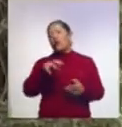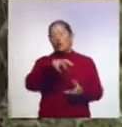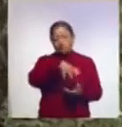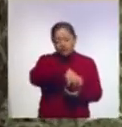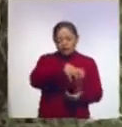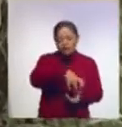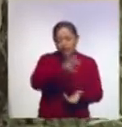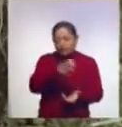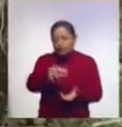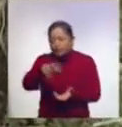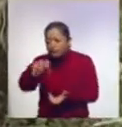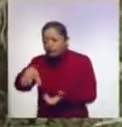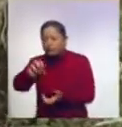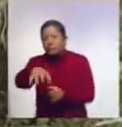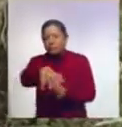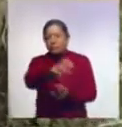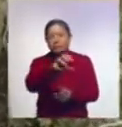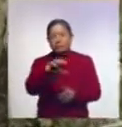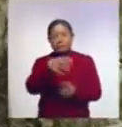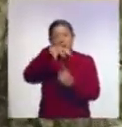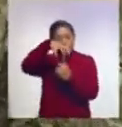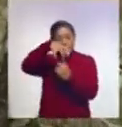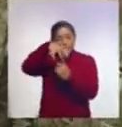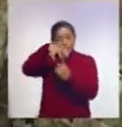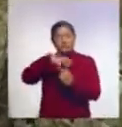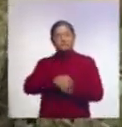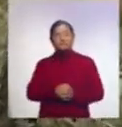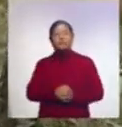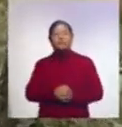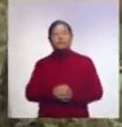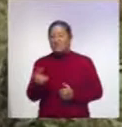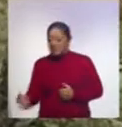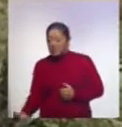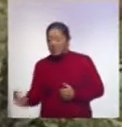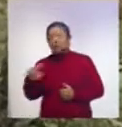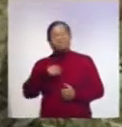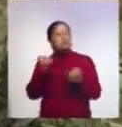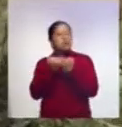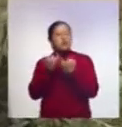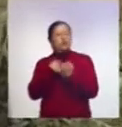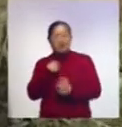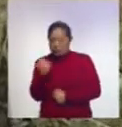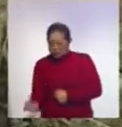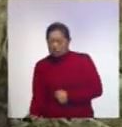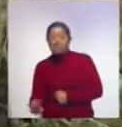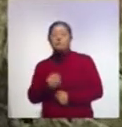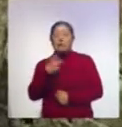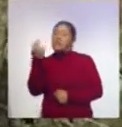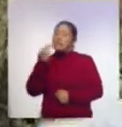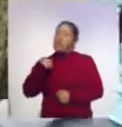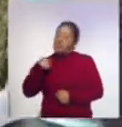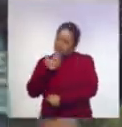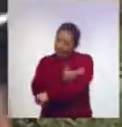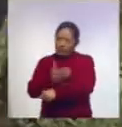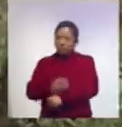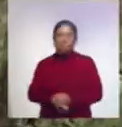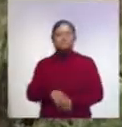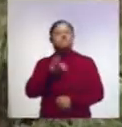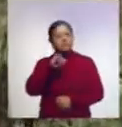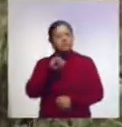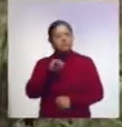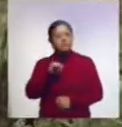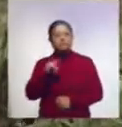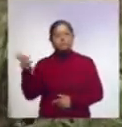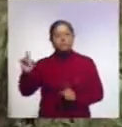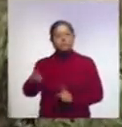a eso en la temporada, desde chiquitos nosotros nos decían, ¿sabes qué? Necesitamos pues que vayan, pues órale. Pero cuando veníamos ellos